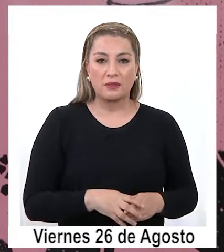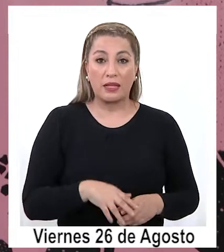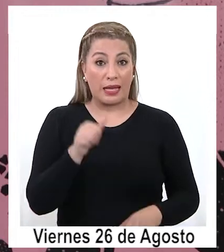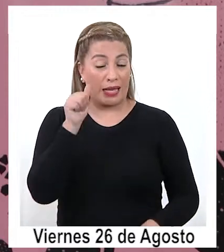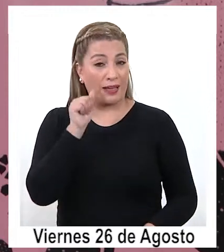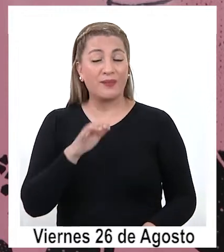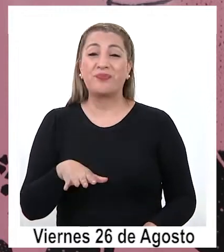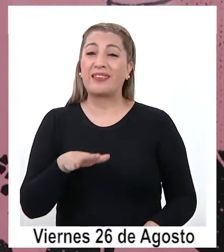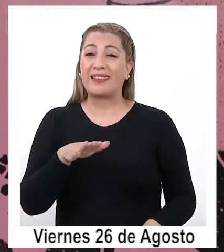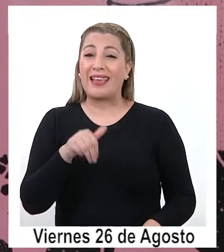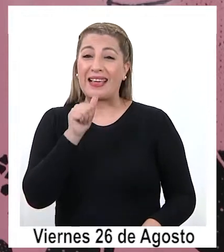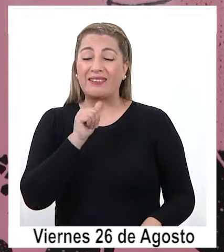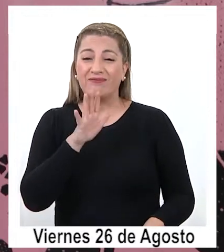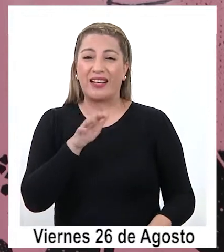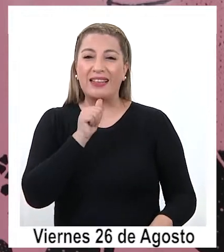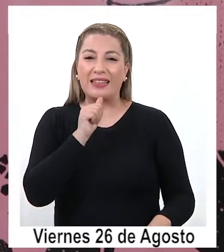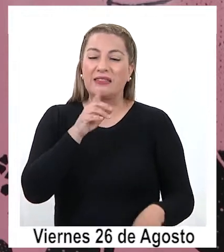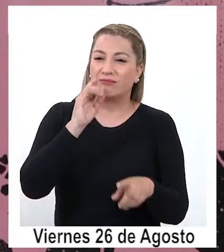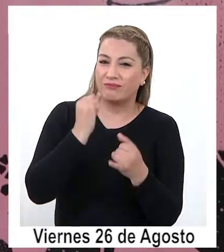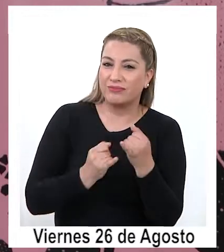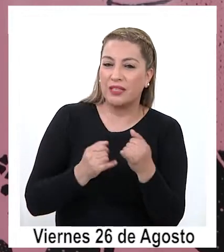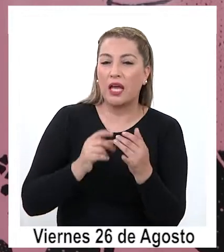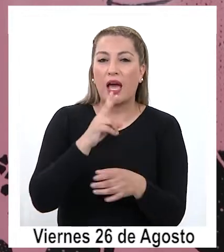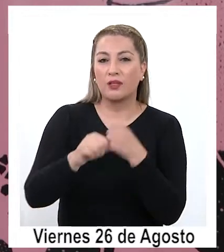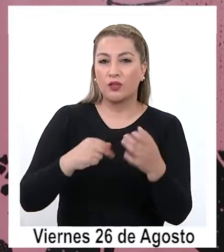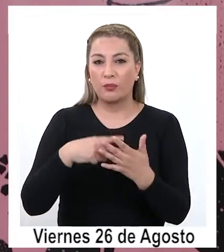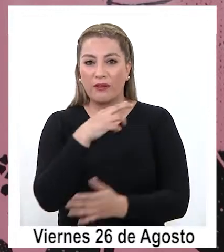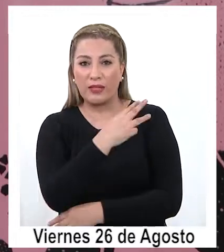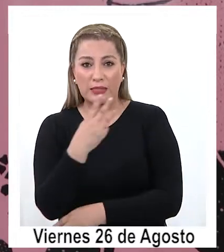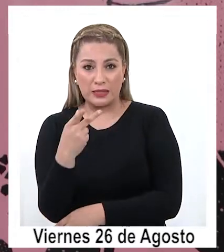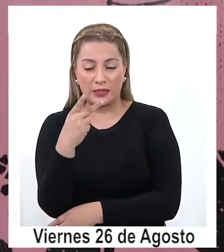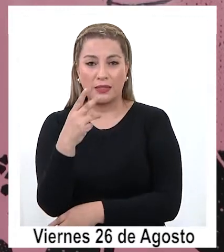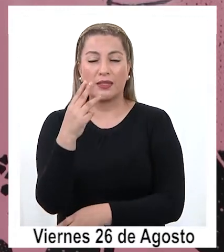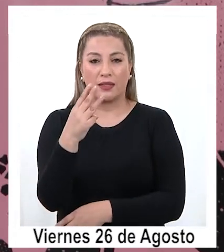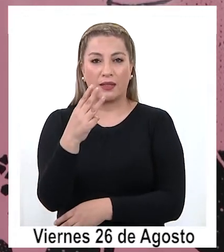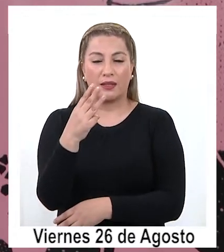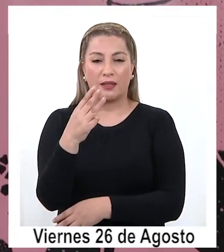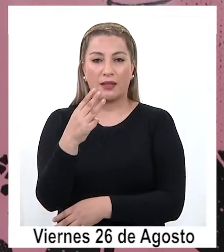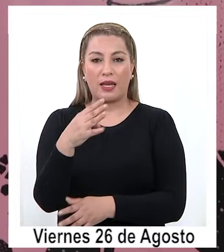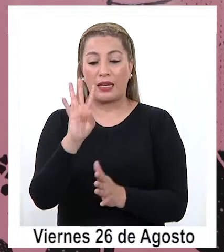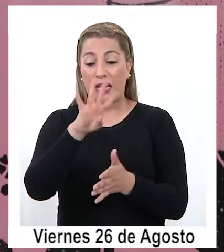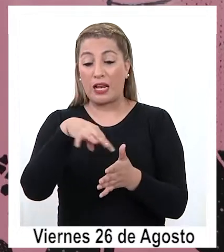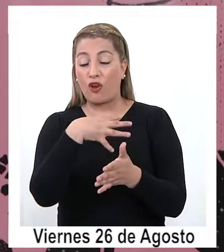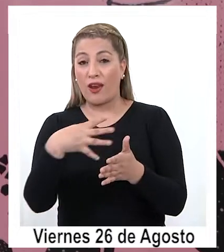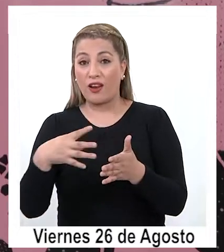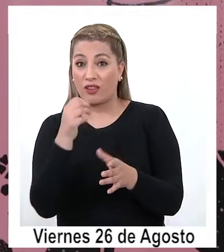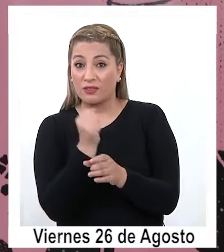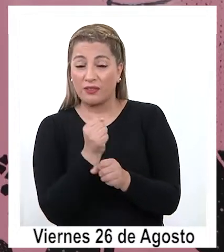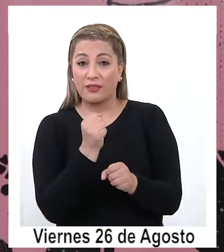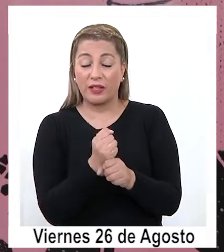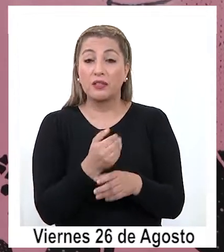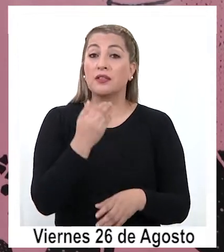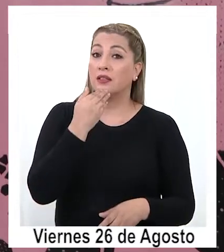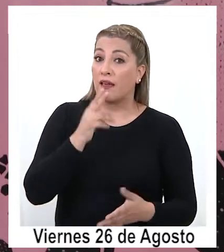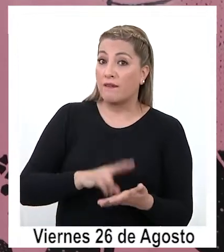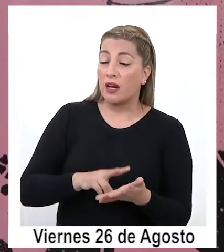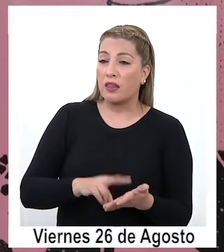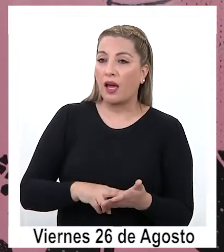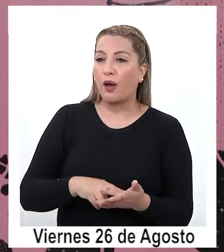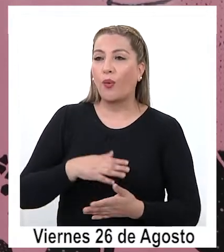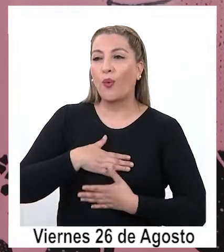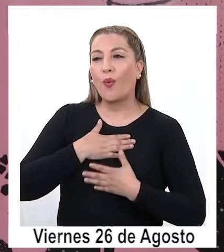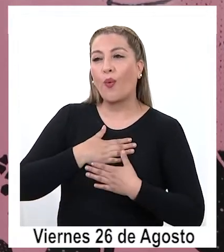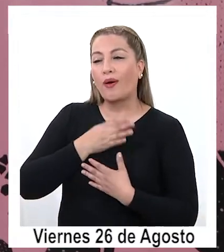terminar las obras para el 2023, que es lo que está proyectado en la cronología de trabajo y la verdad yo quedé